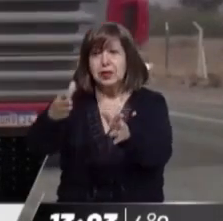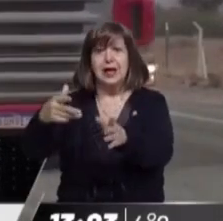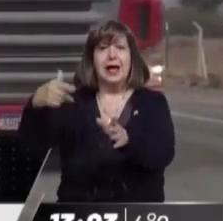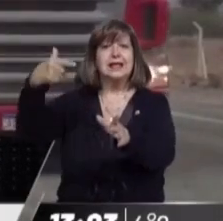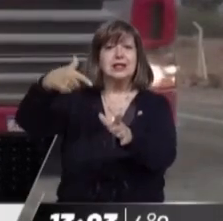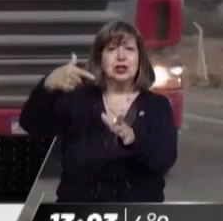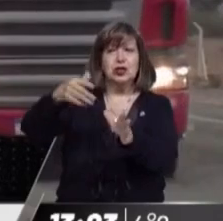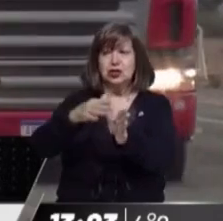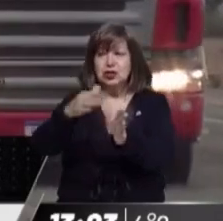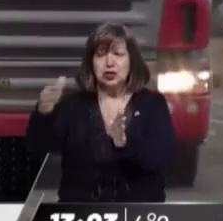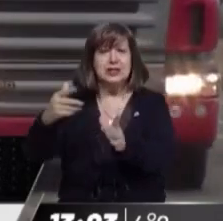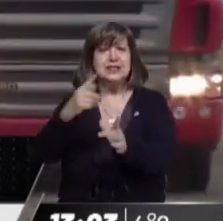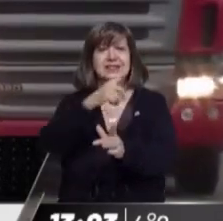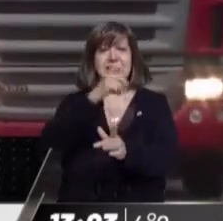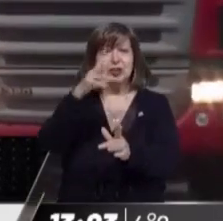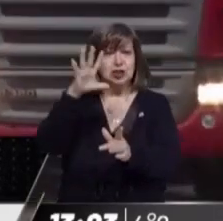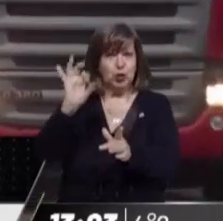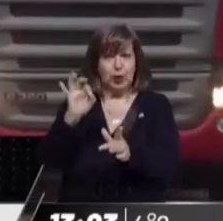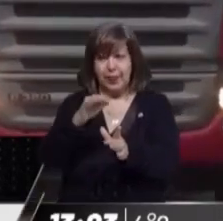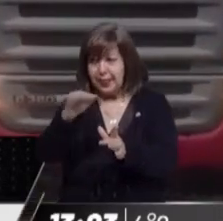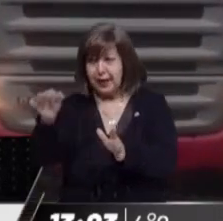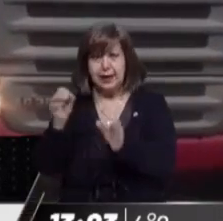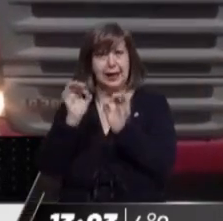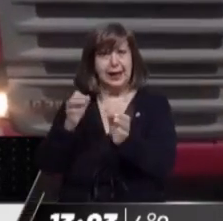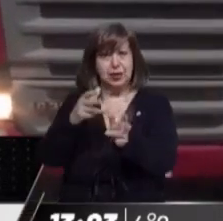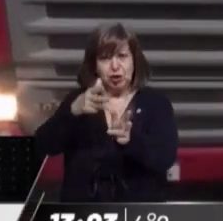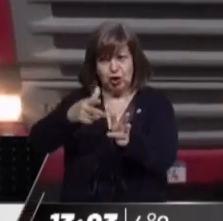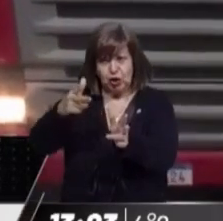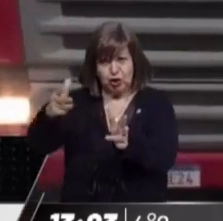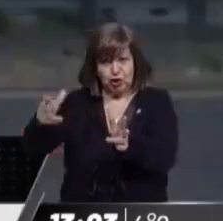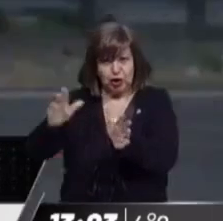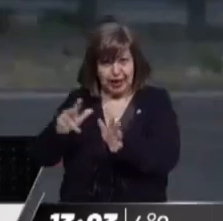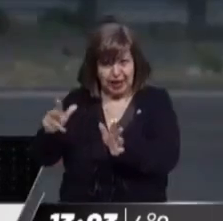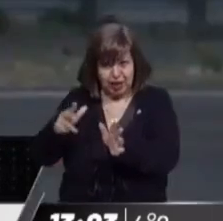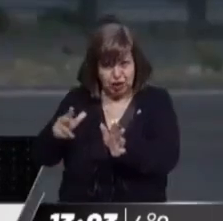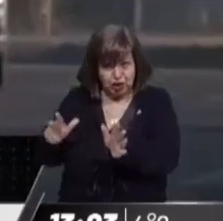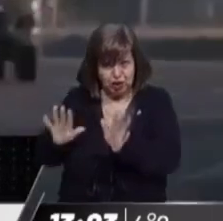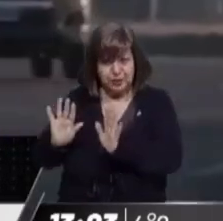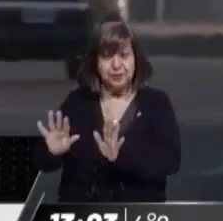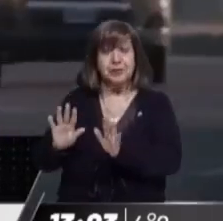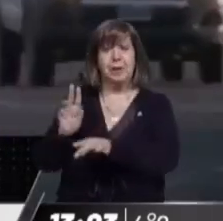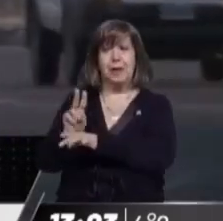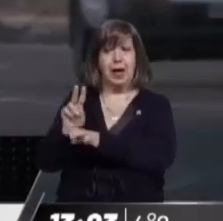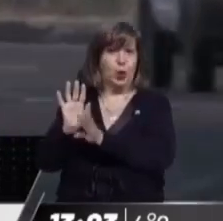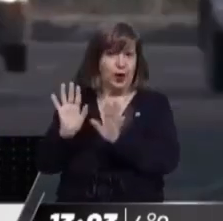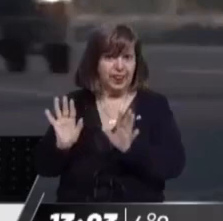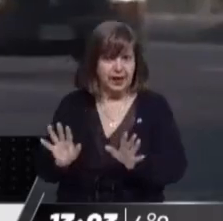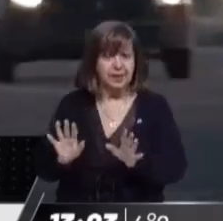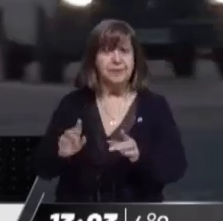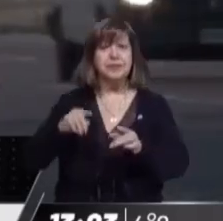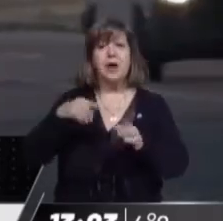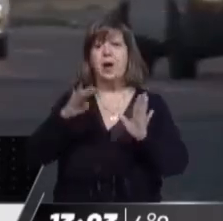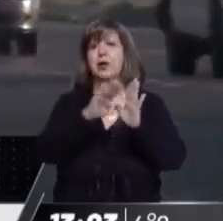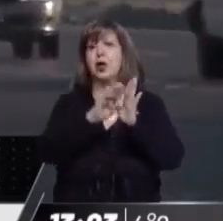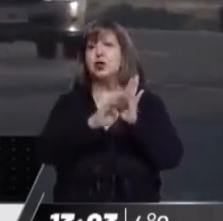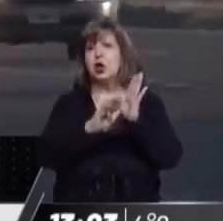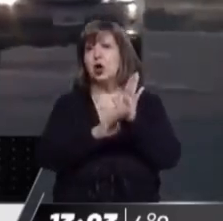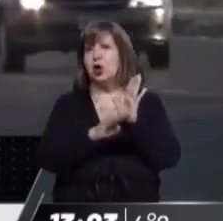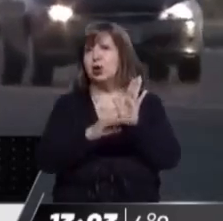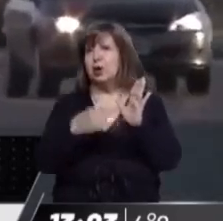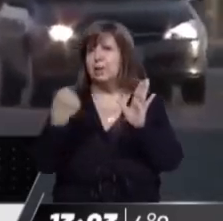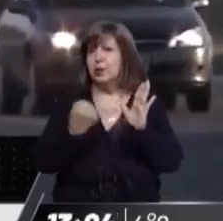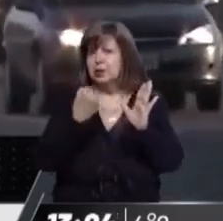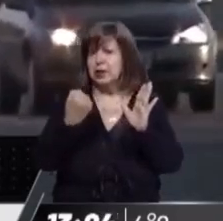con 150 camiones en este primer escalón. Un dato importante es que parte del protocolo se activó, una de las